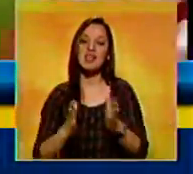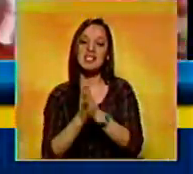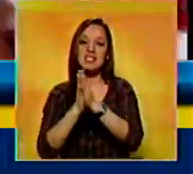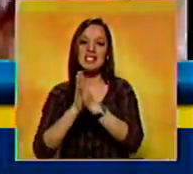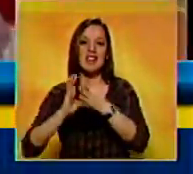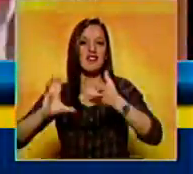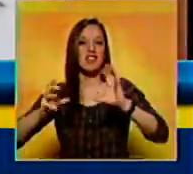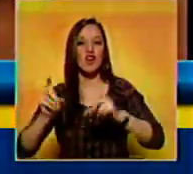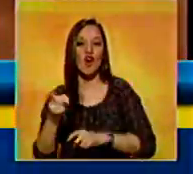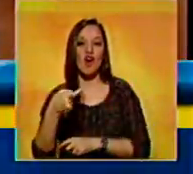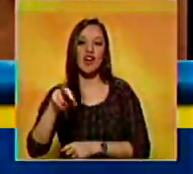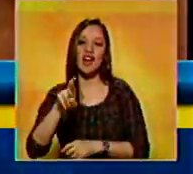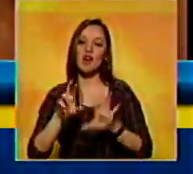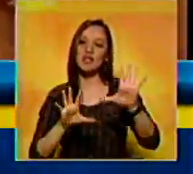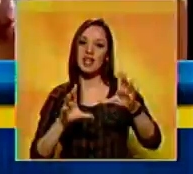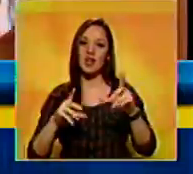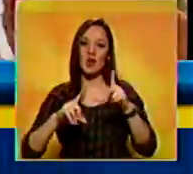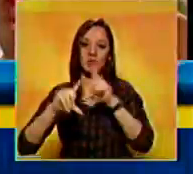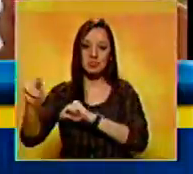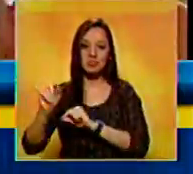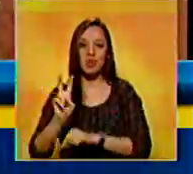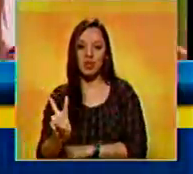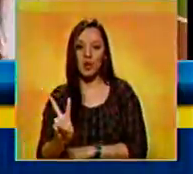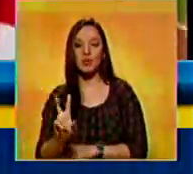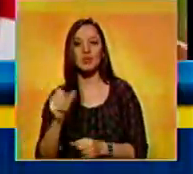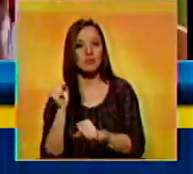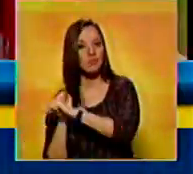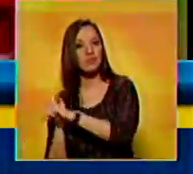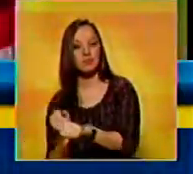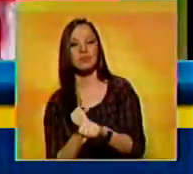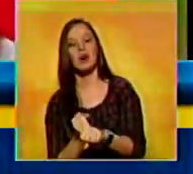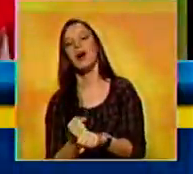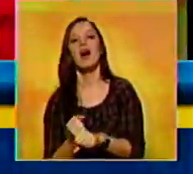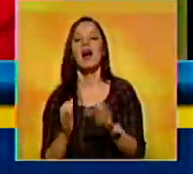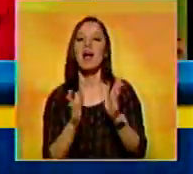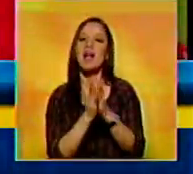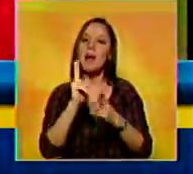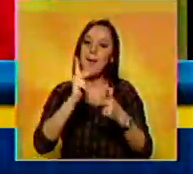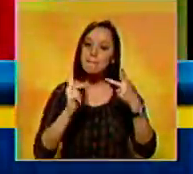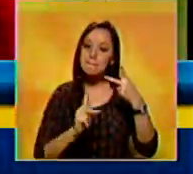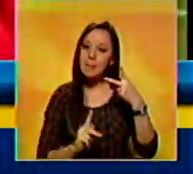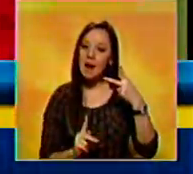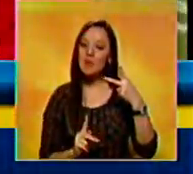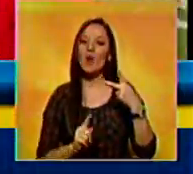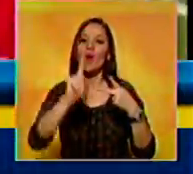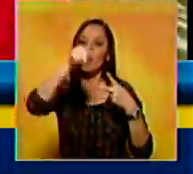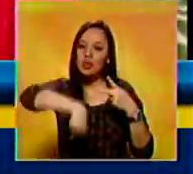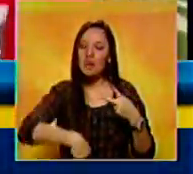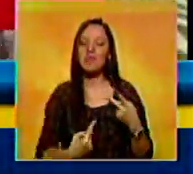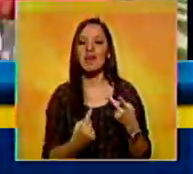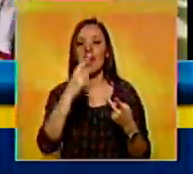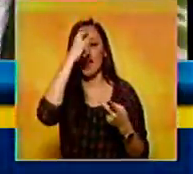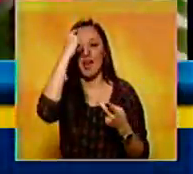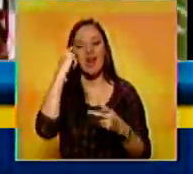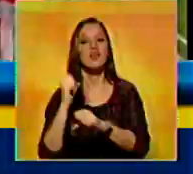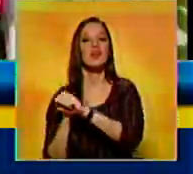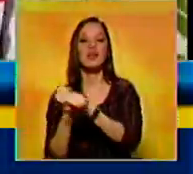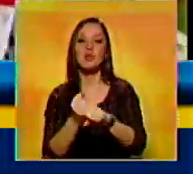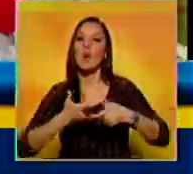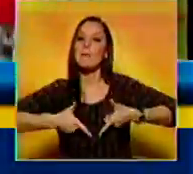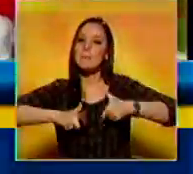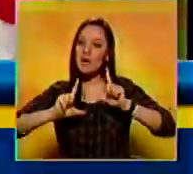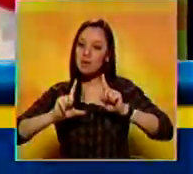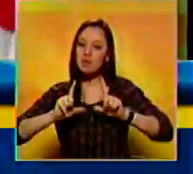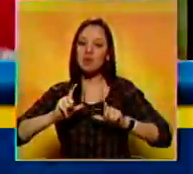Gregor Blanco se fue 5-2 con una impulsada y Pablo Sandoval de 5-1 con una anotada. Jan Machir relevó un tercio de inning, le dieron un hit y permitió una